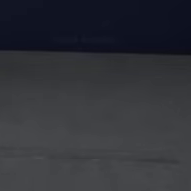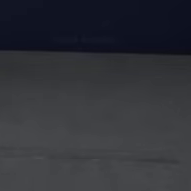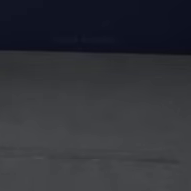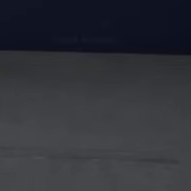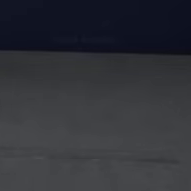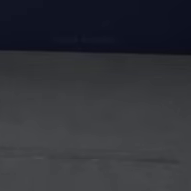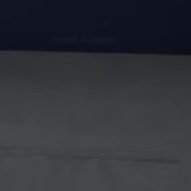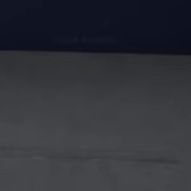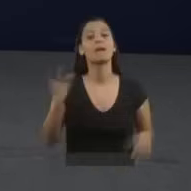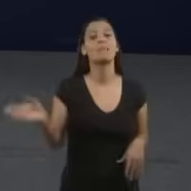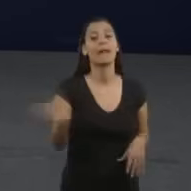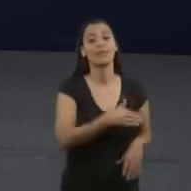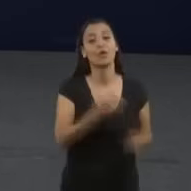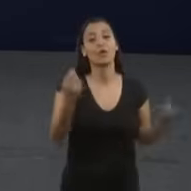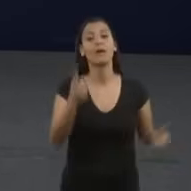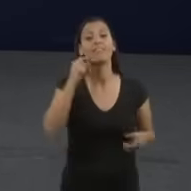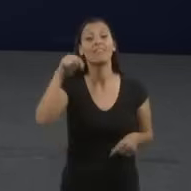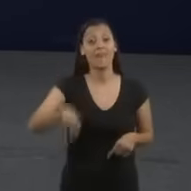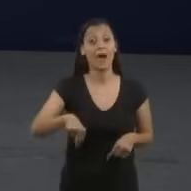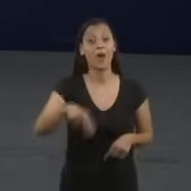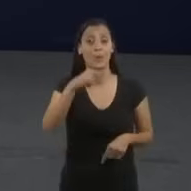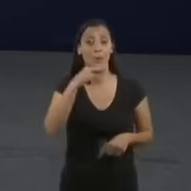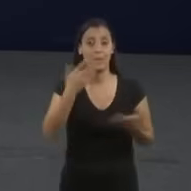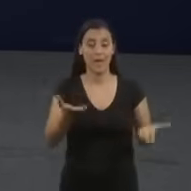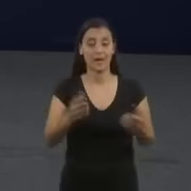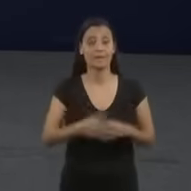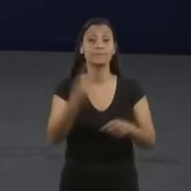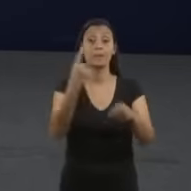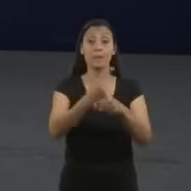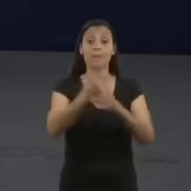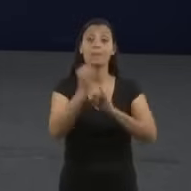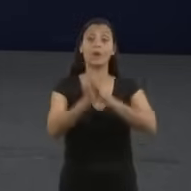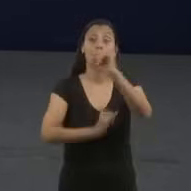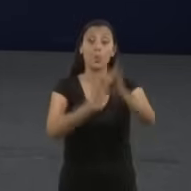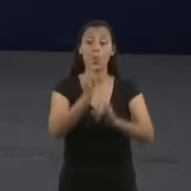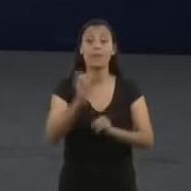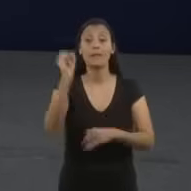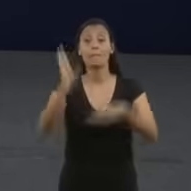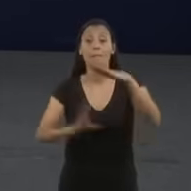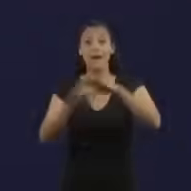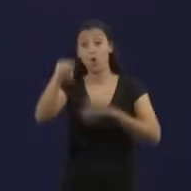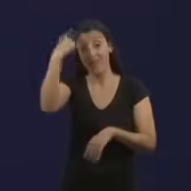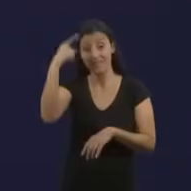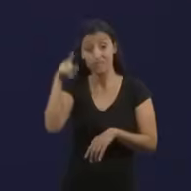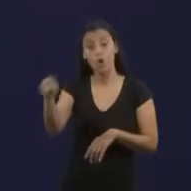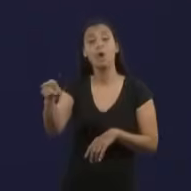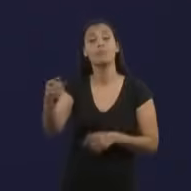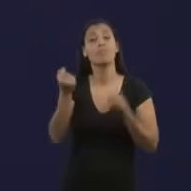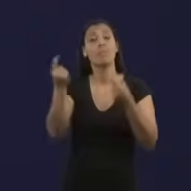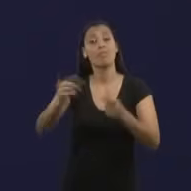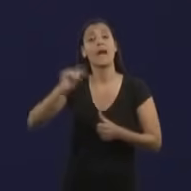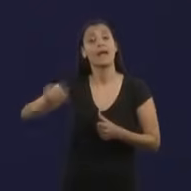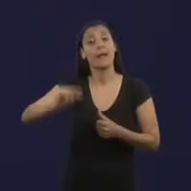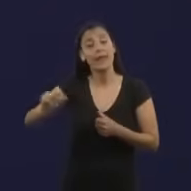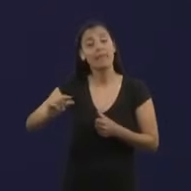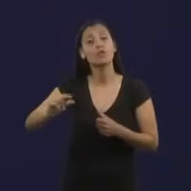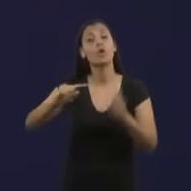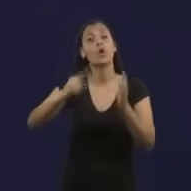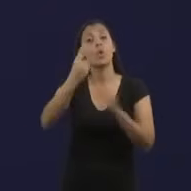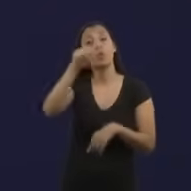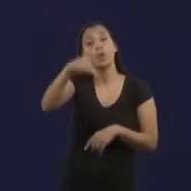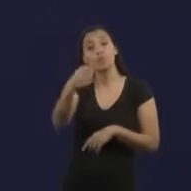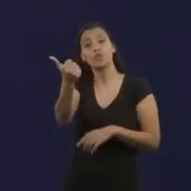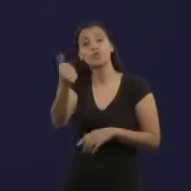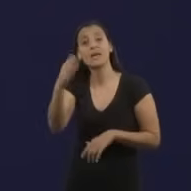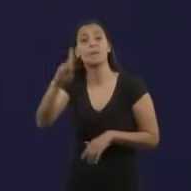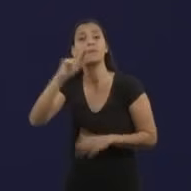bueno Buen día a todos buen viernes en primer lugar contarles que el banco nación ha otorgado créditos por 1.6